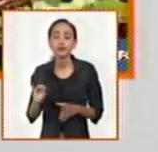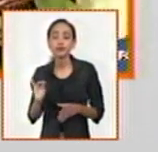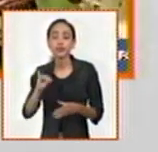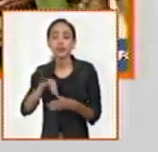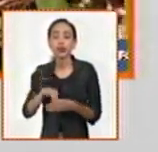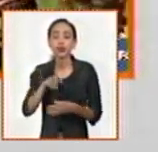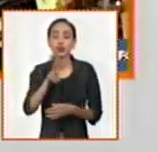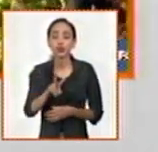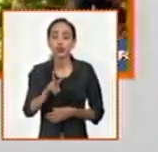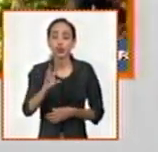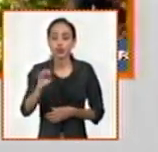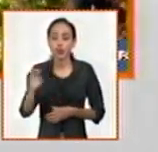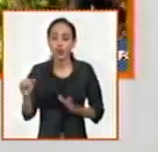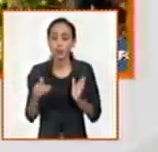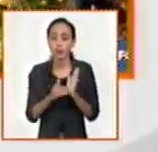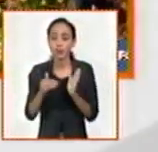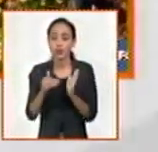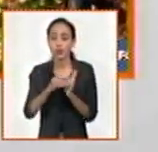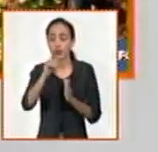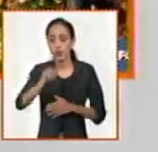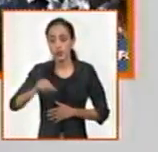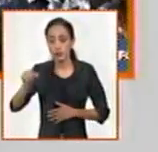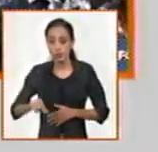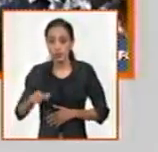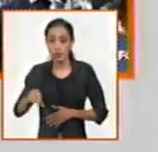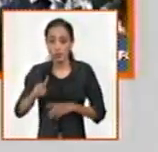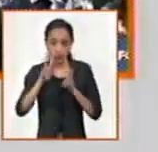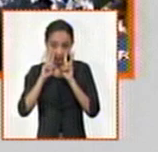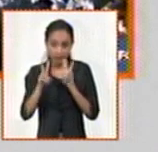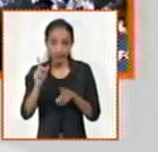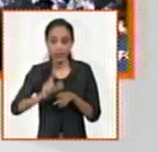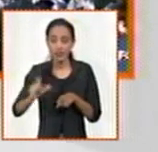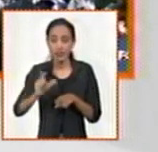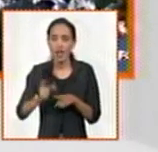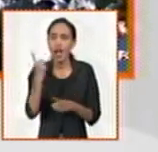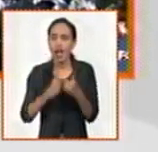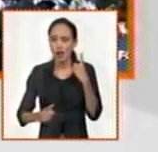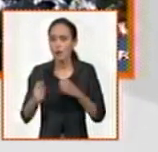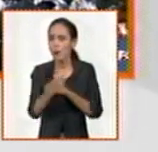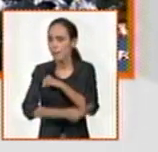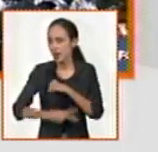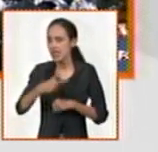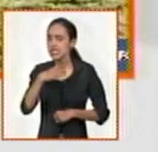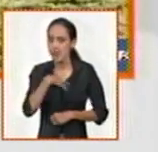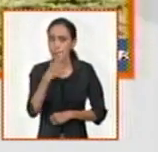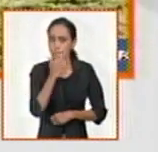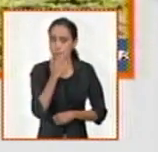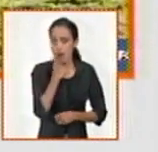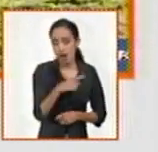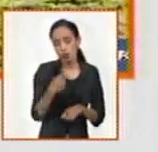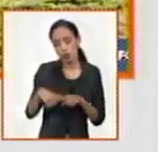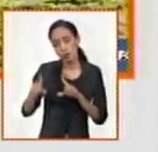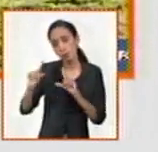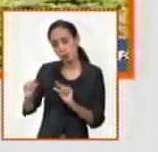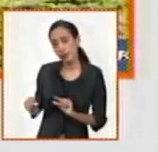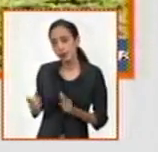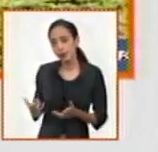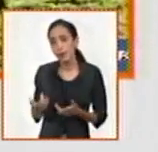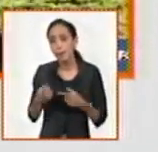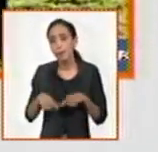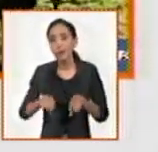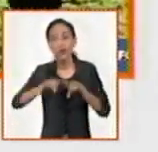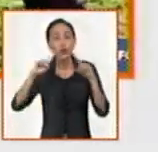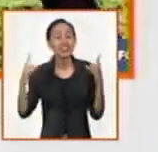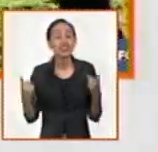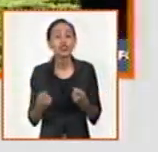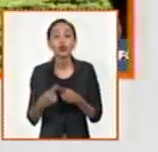involucradas 200 millones de personas en la Vía Campesina. Obviamente algunos países están más fuertes que otros, pero entre todos